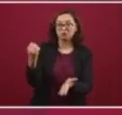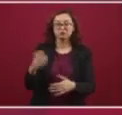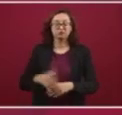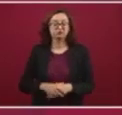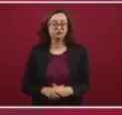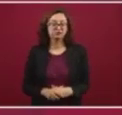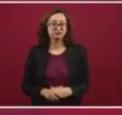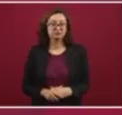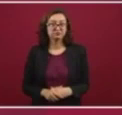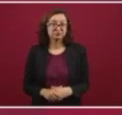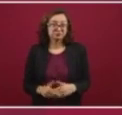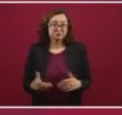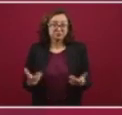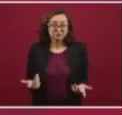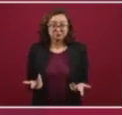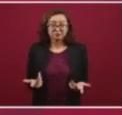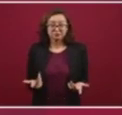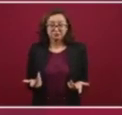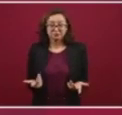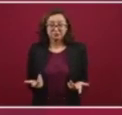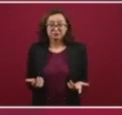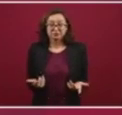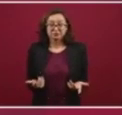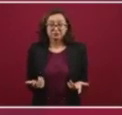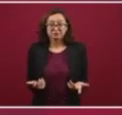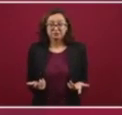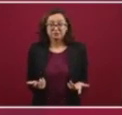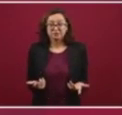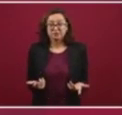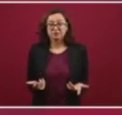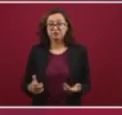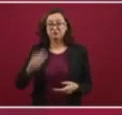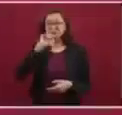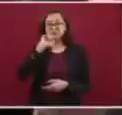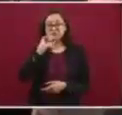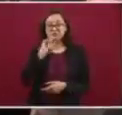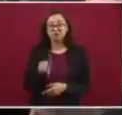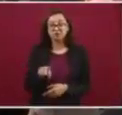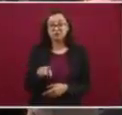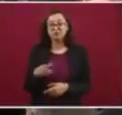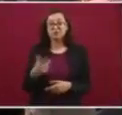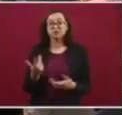inclusive los que están protestando más,